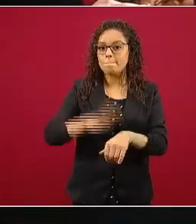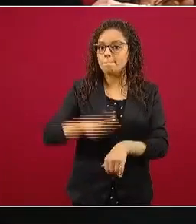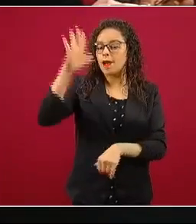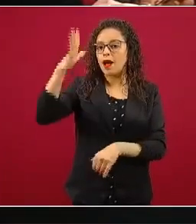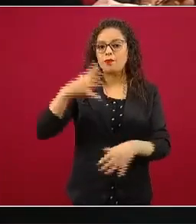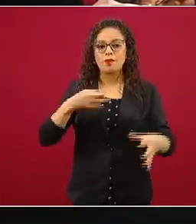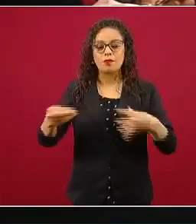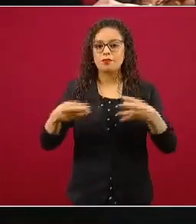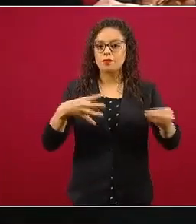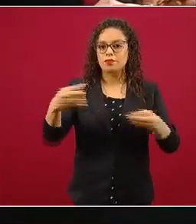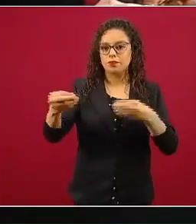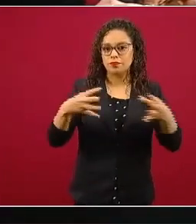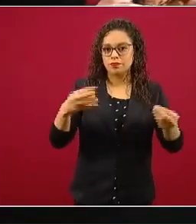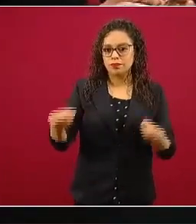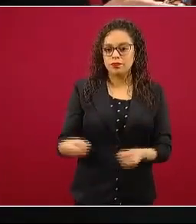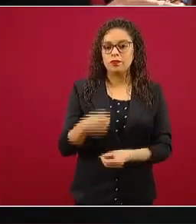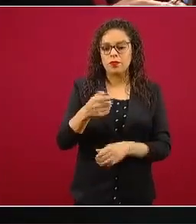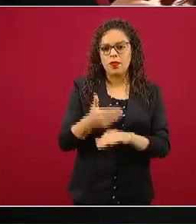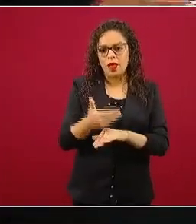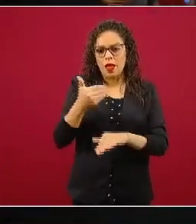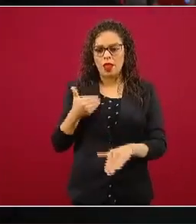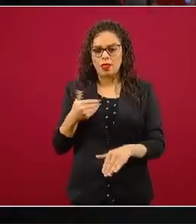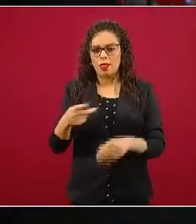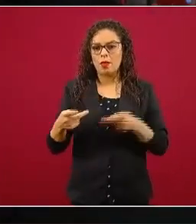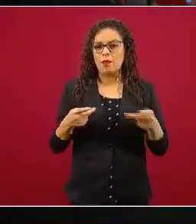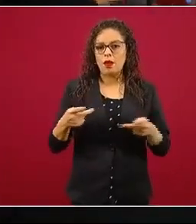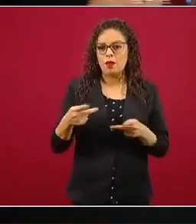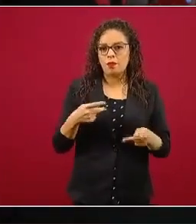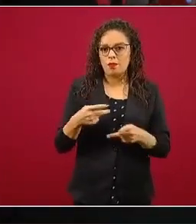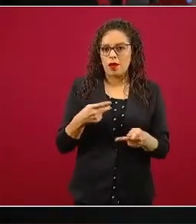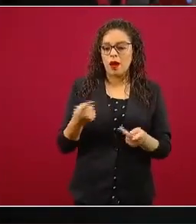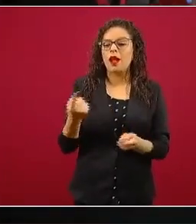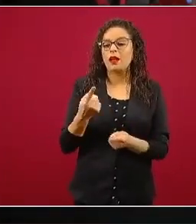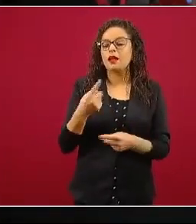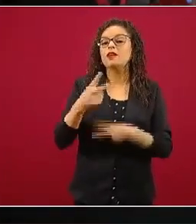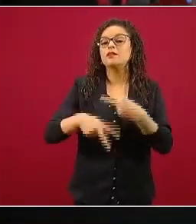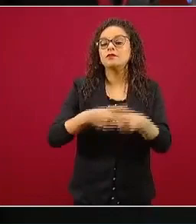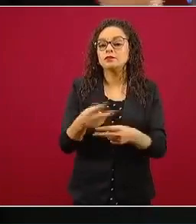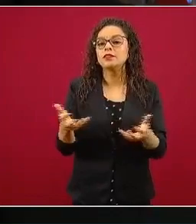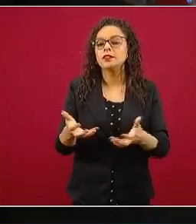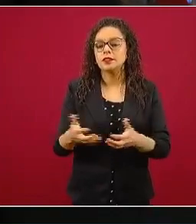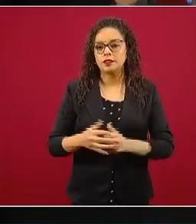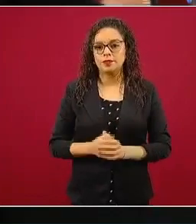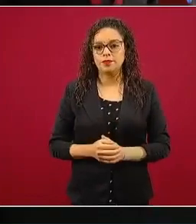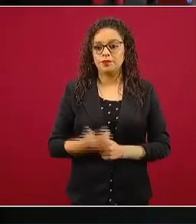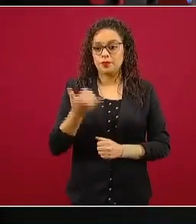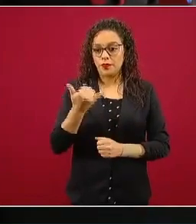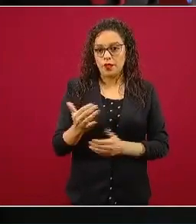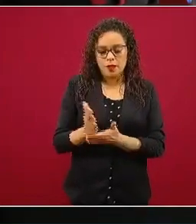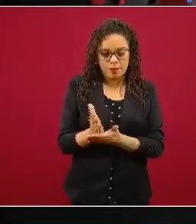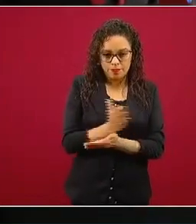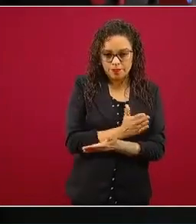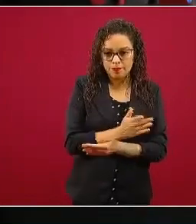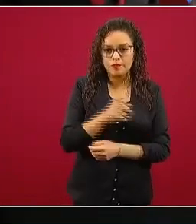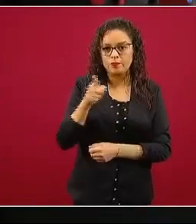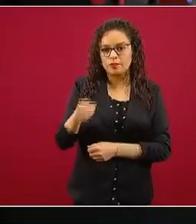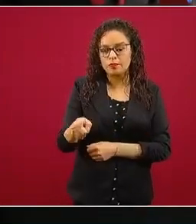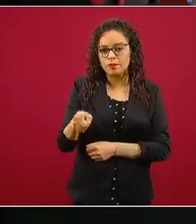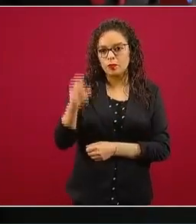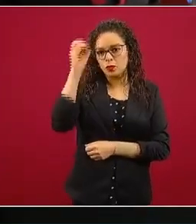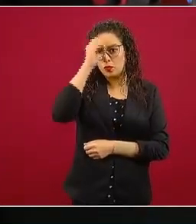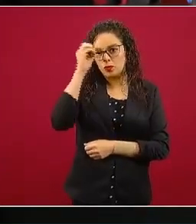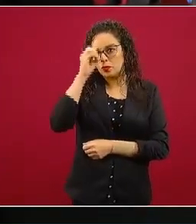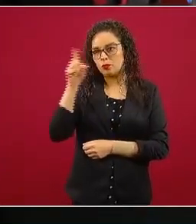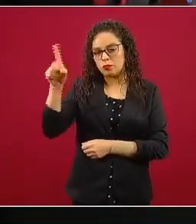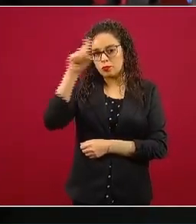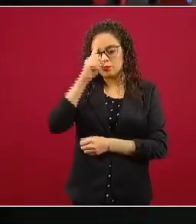a realizar? Eso por un lado. Y por el otro, pues qué mensaje le daría a todas las